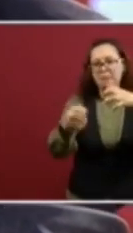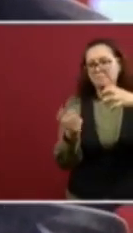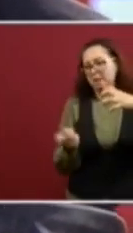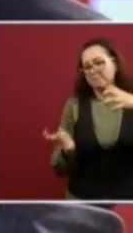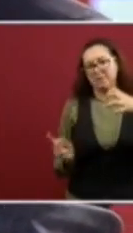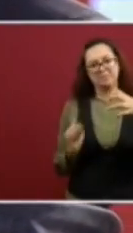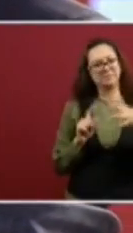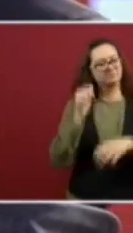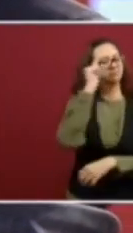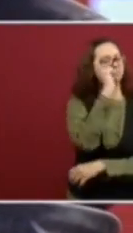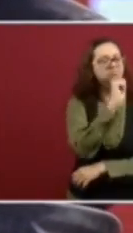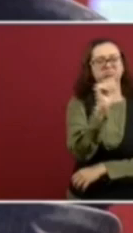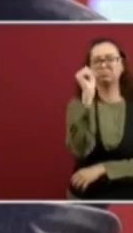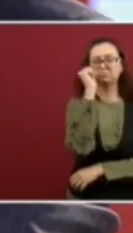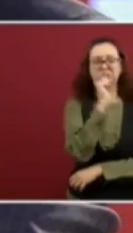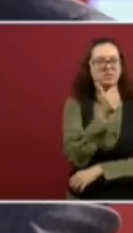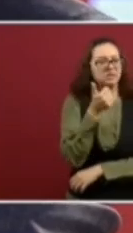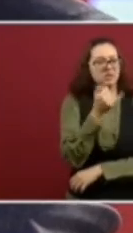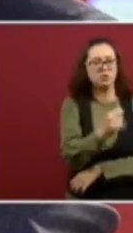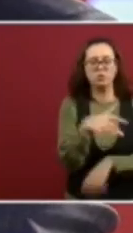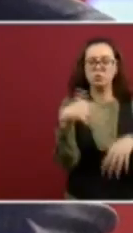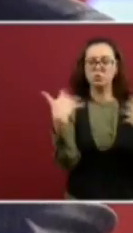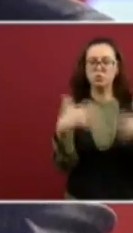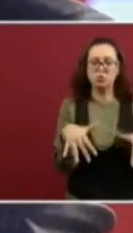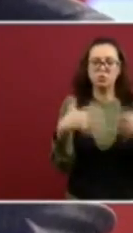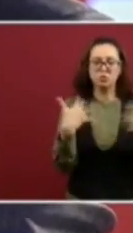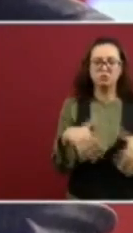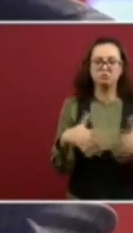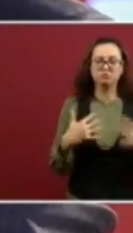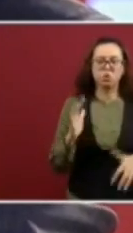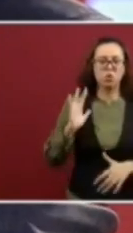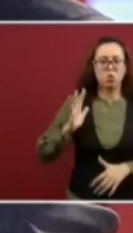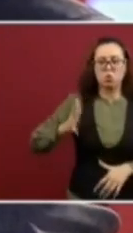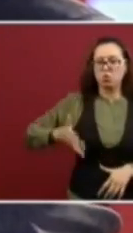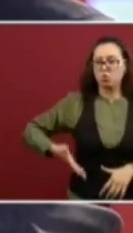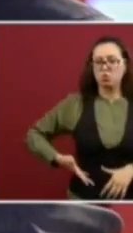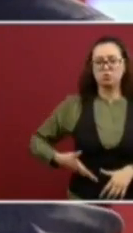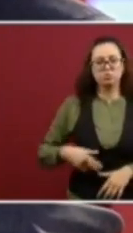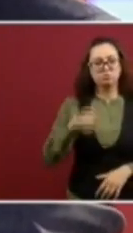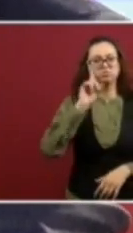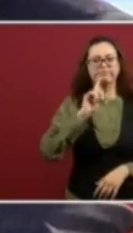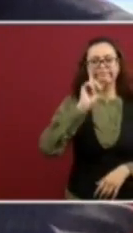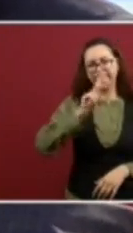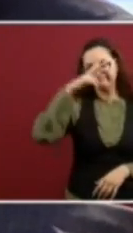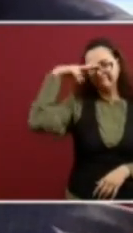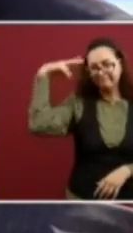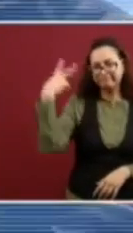países es un orgullo de méjico